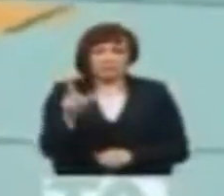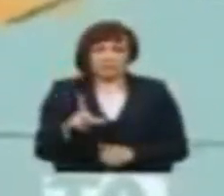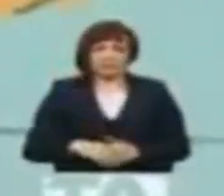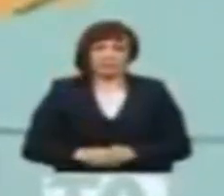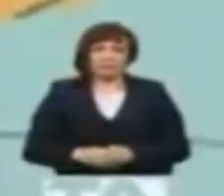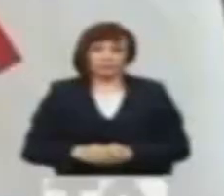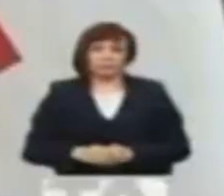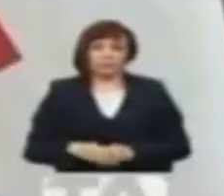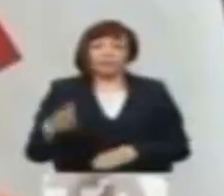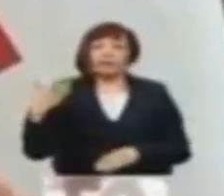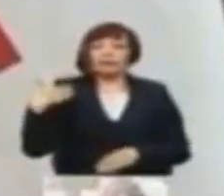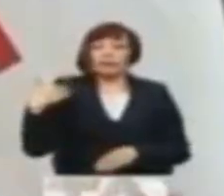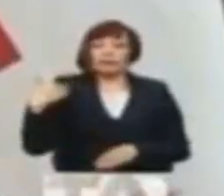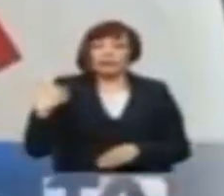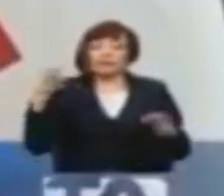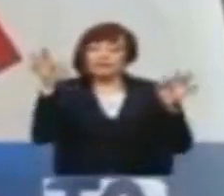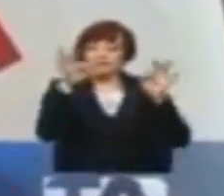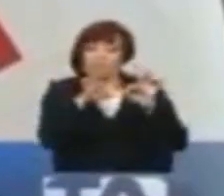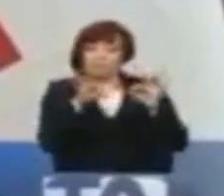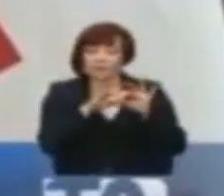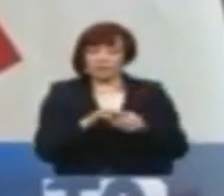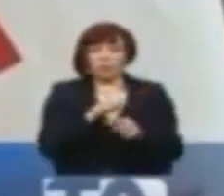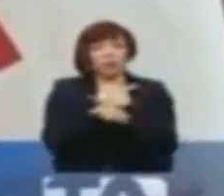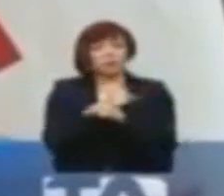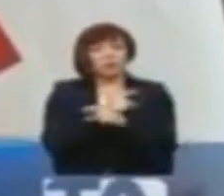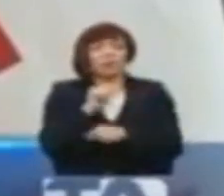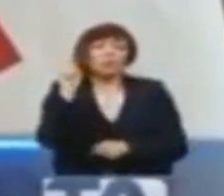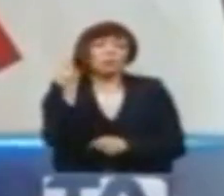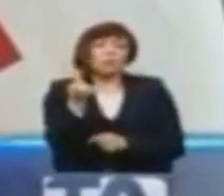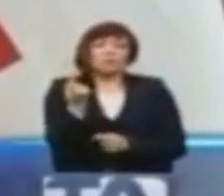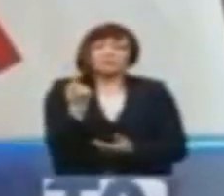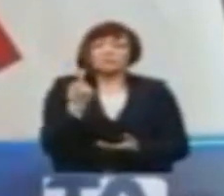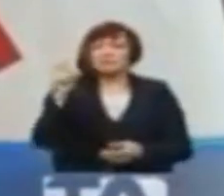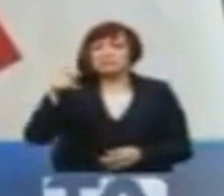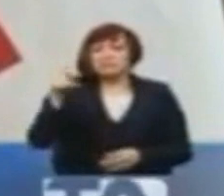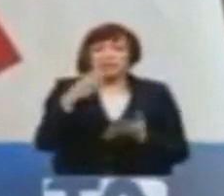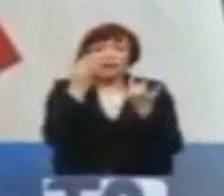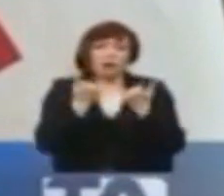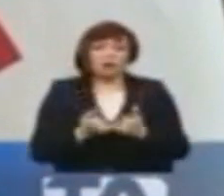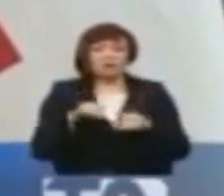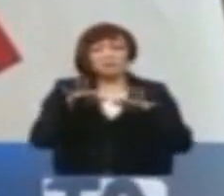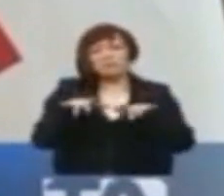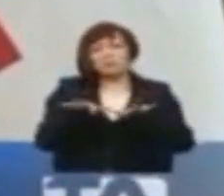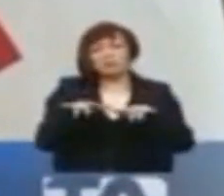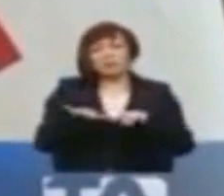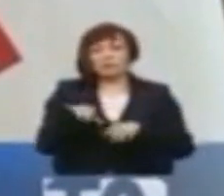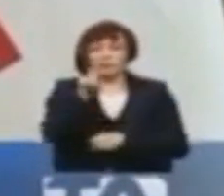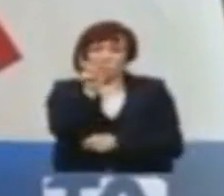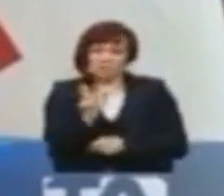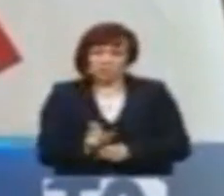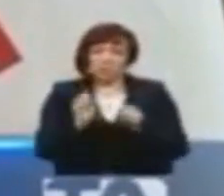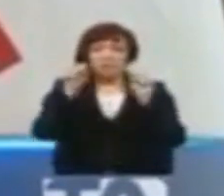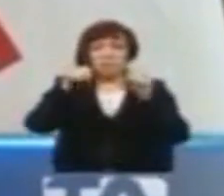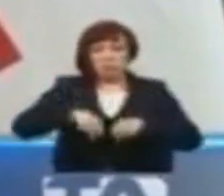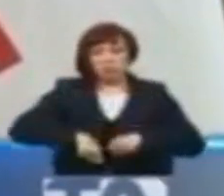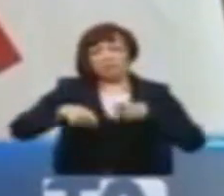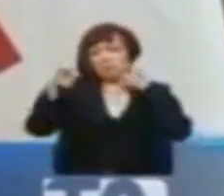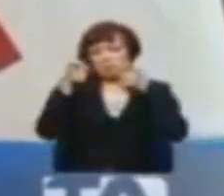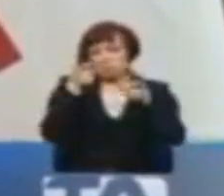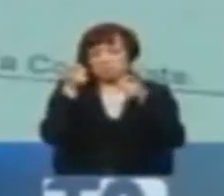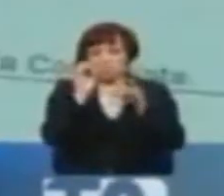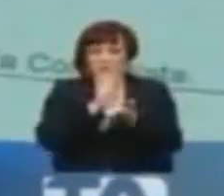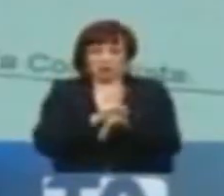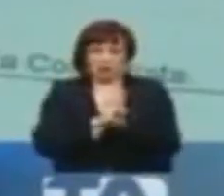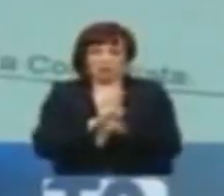Para tener una cuenta de Facebook o de Twitter, lo único que hace falta pues es un computador y una persona que maneje pues el tema